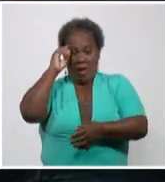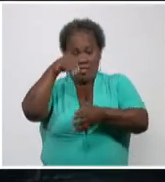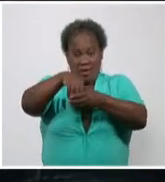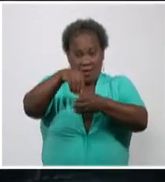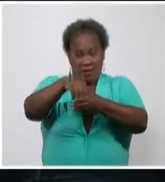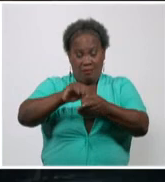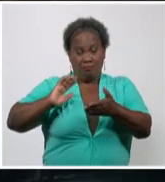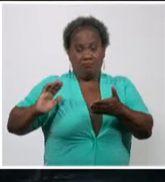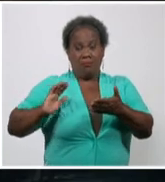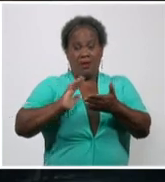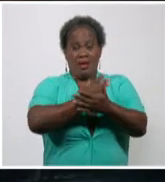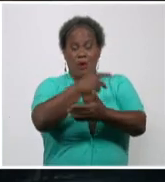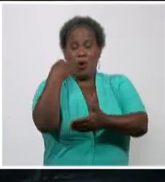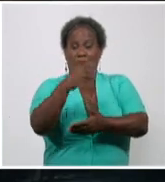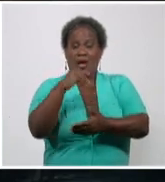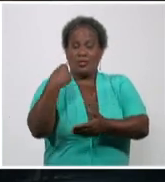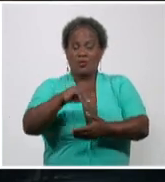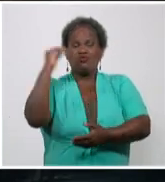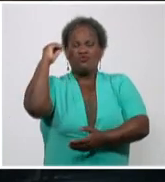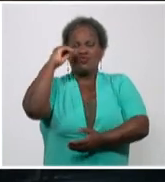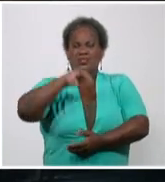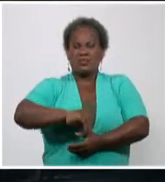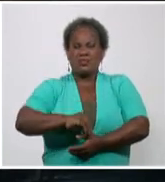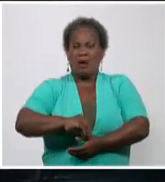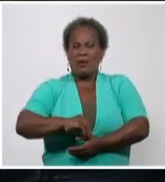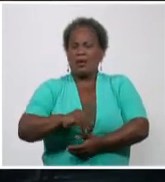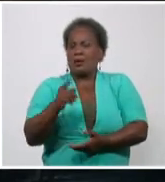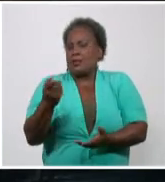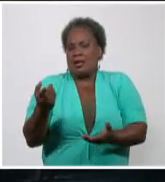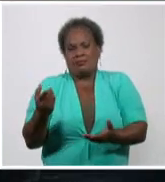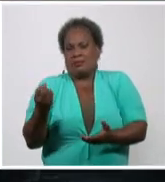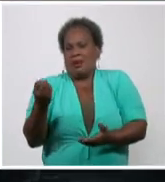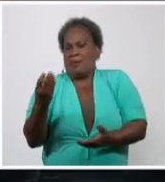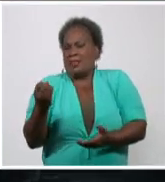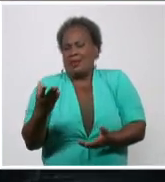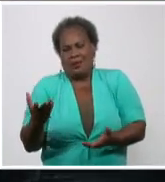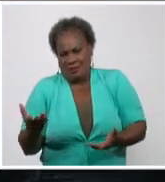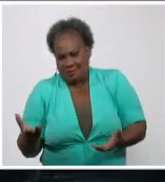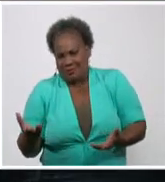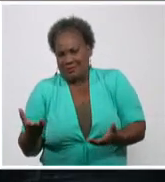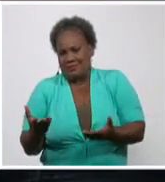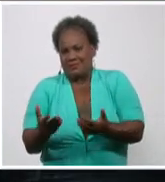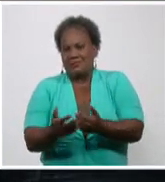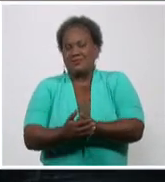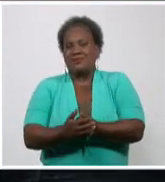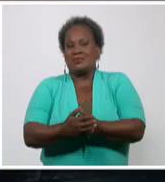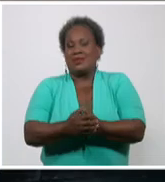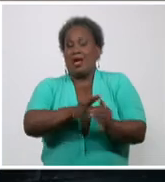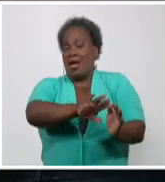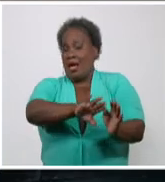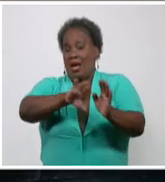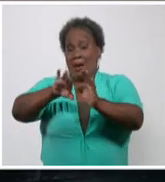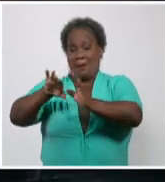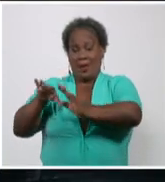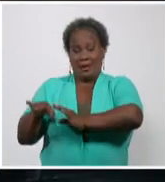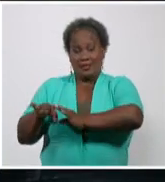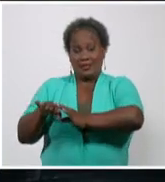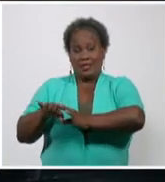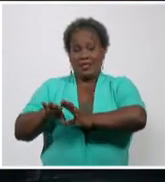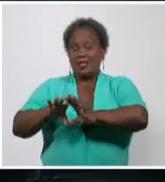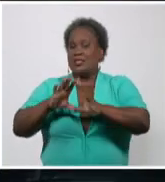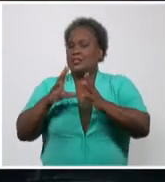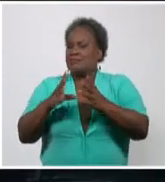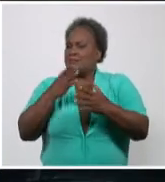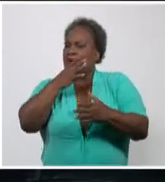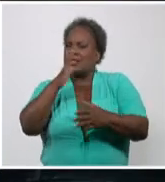castigo con conocimiento de causa de que era una calificación ilegítima. Además de todo, se ha pintado demasiado